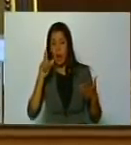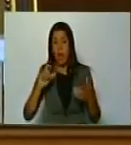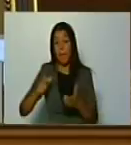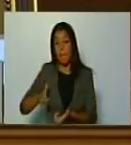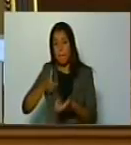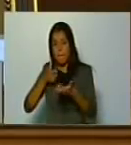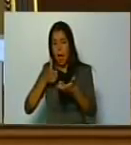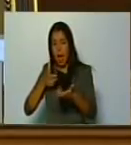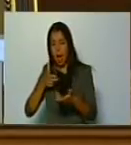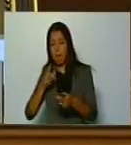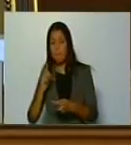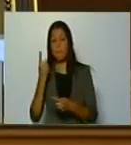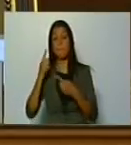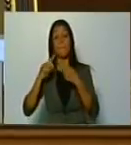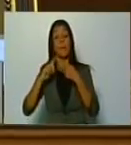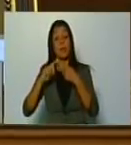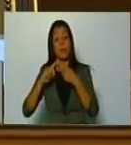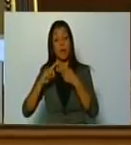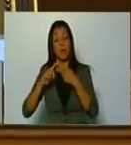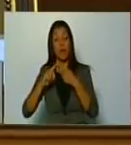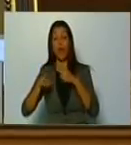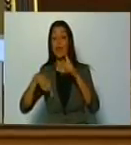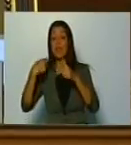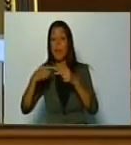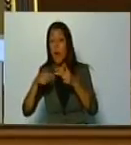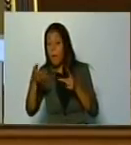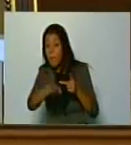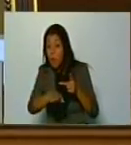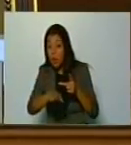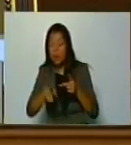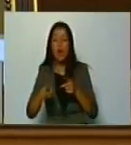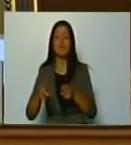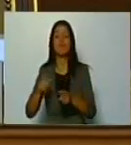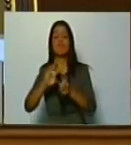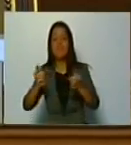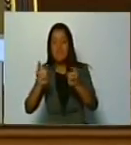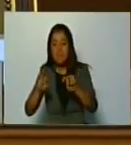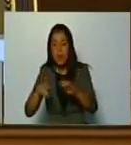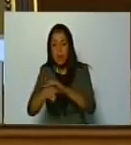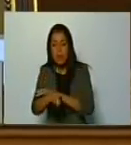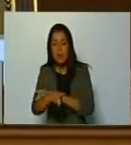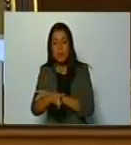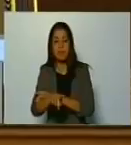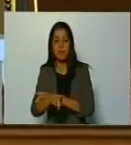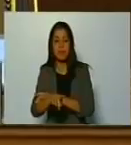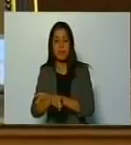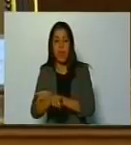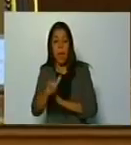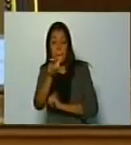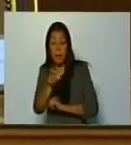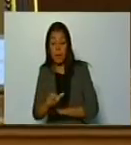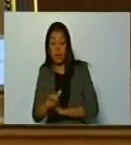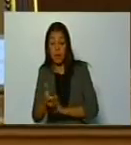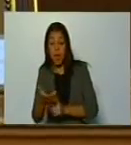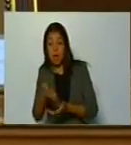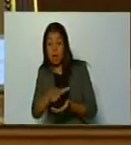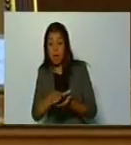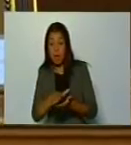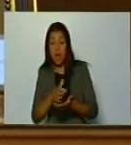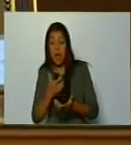primero y preguntad después. Y si os equivocáis, yo os